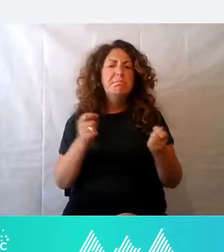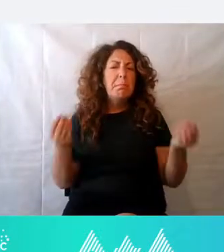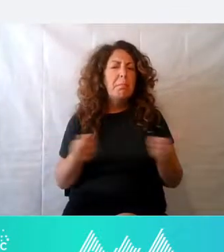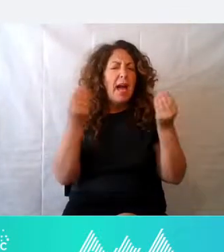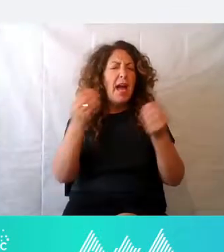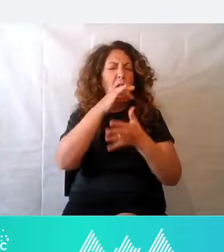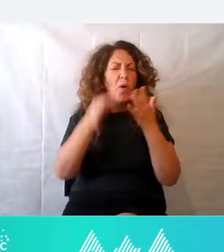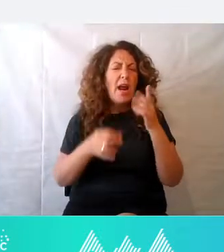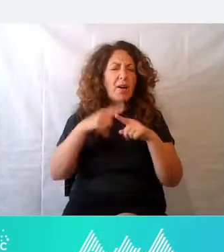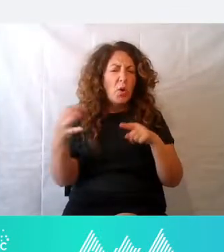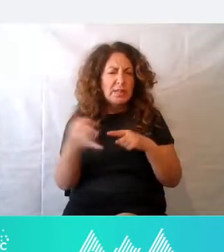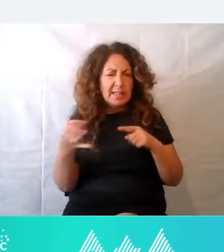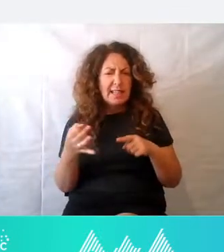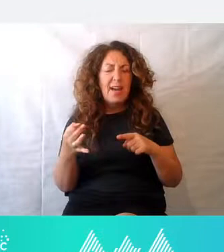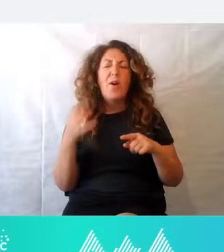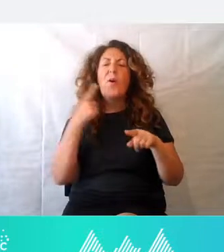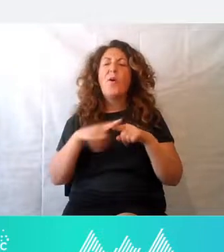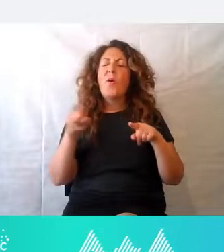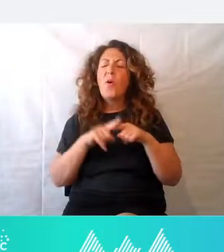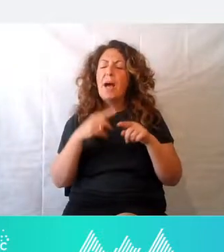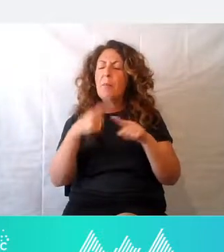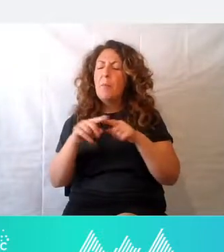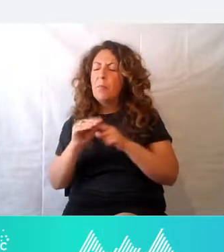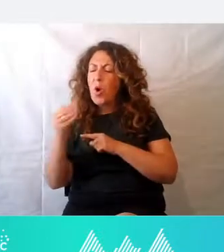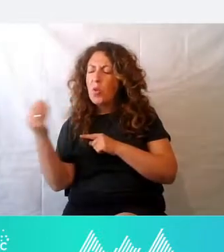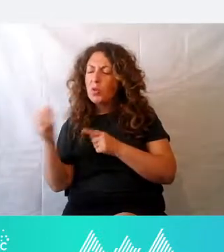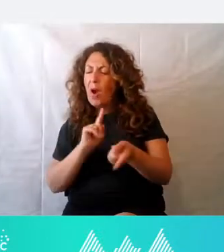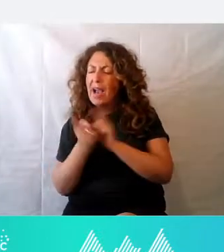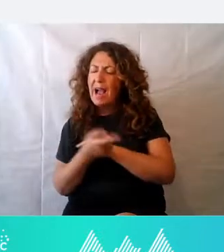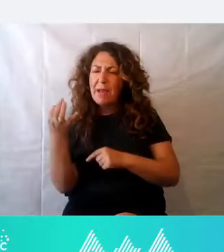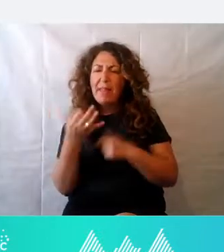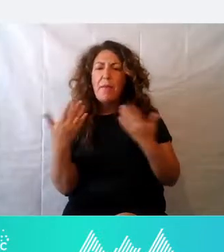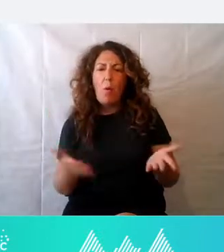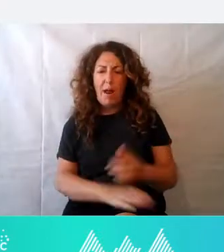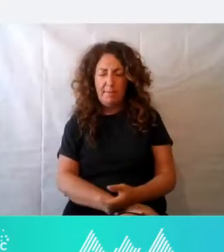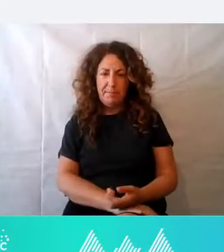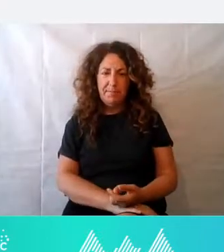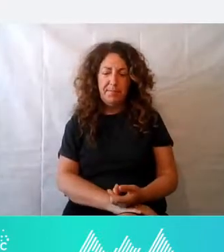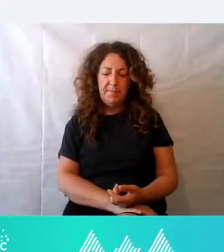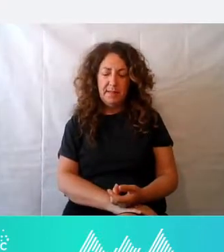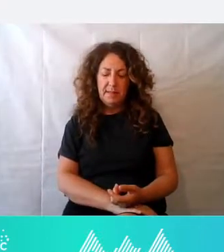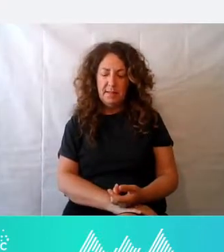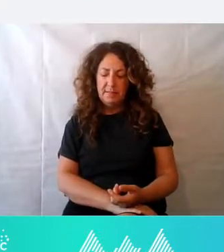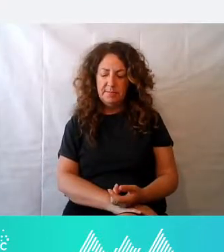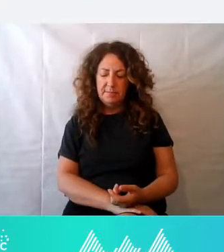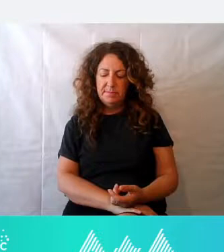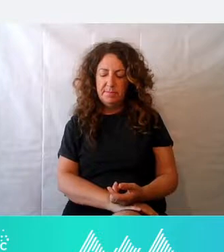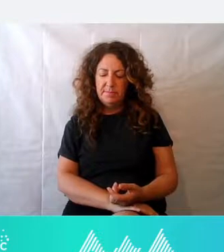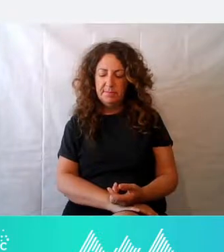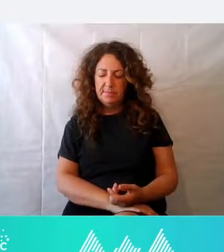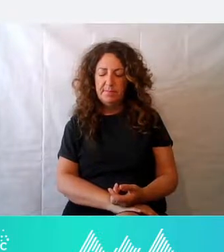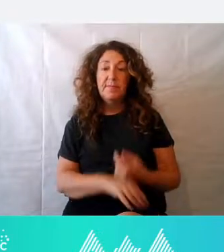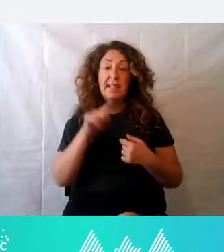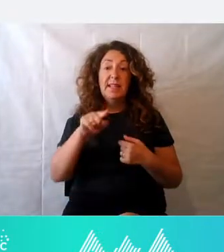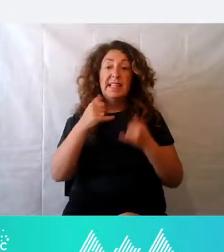cambiar en nuestros productos y nuestros servicios para que sean cada día más accesible esa es una de las principales principales áreas de trabajo